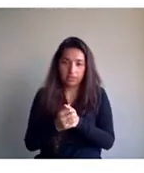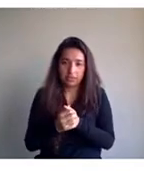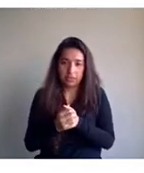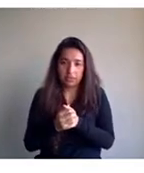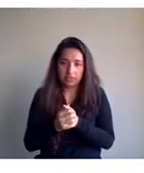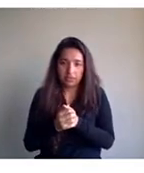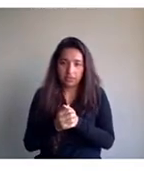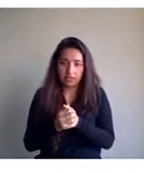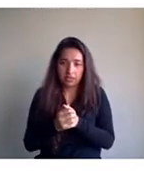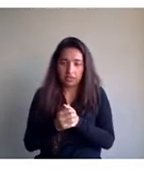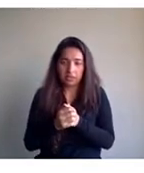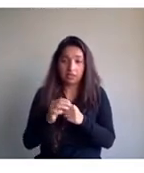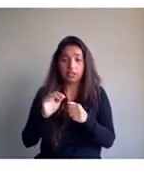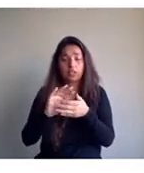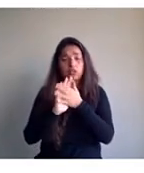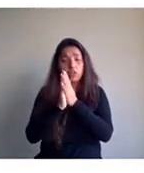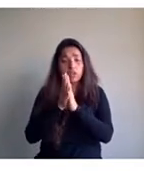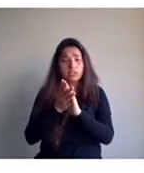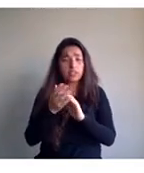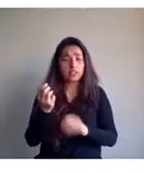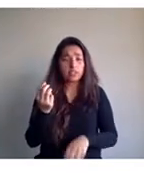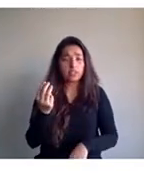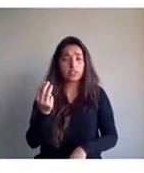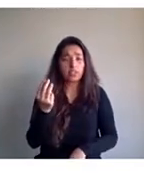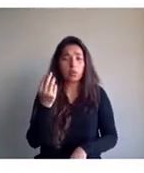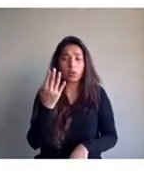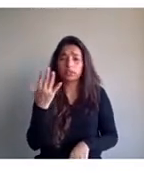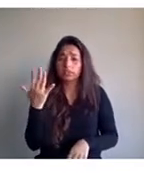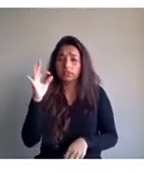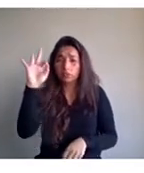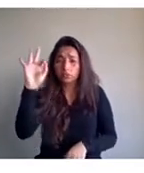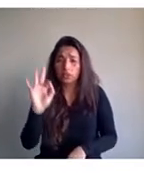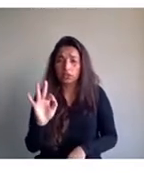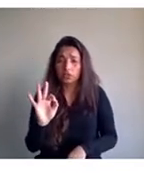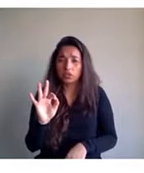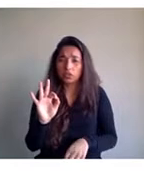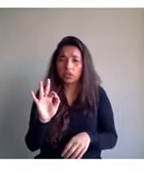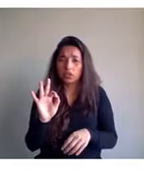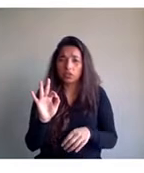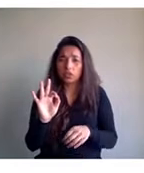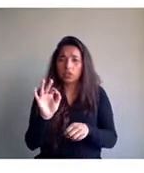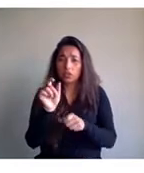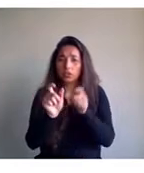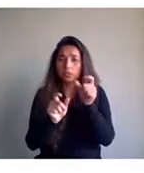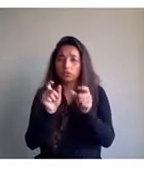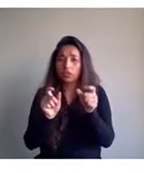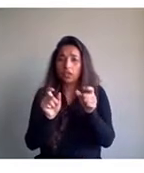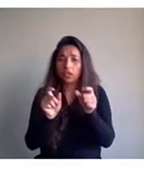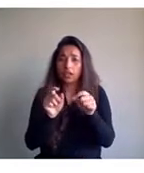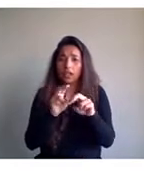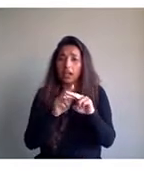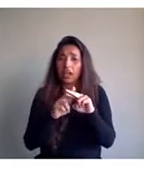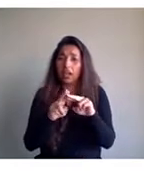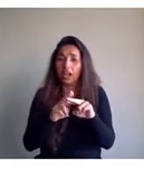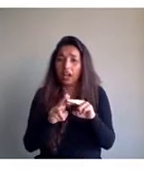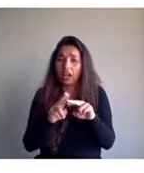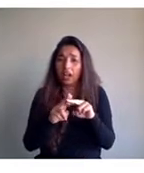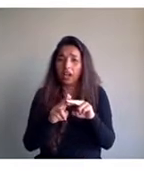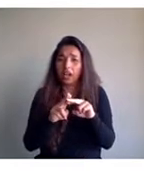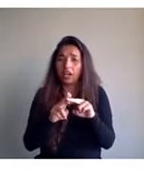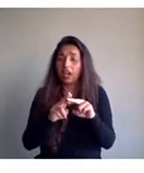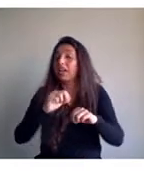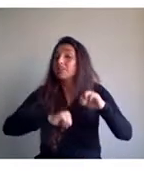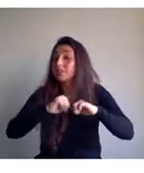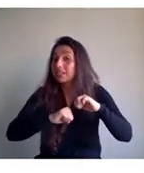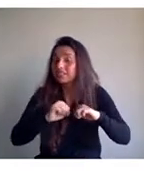requerido alguna sólo el 45% ha reportado algún tipo de actividad en pro de la son laboral de las